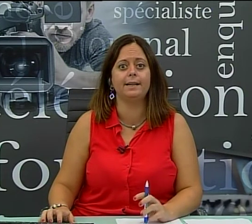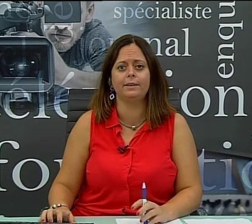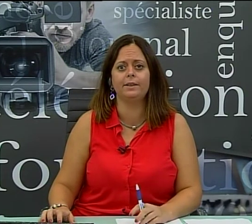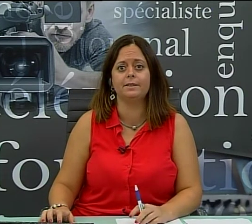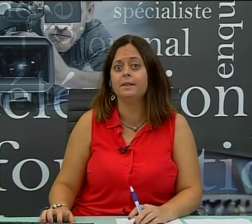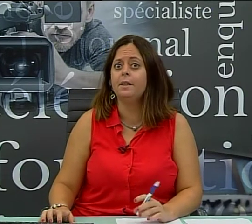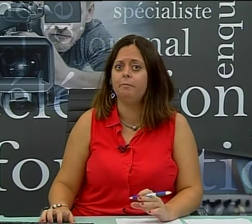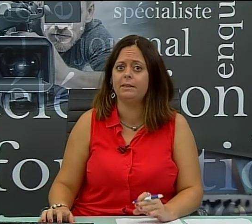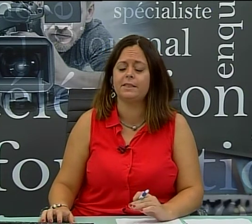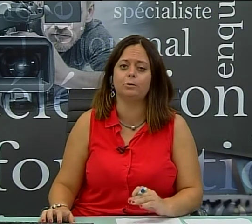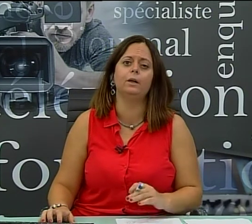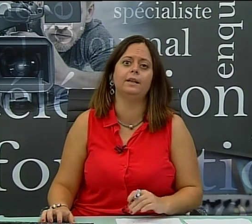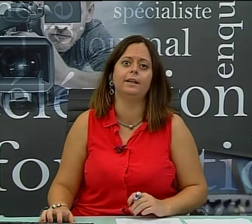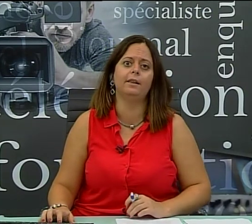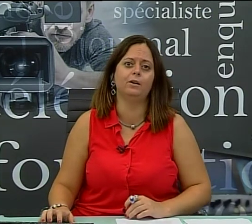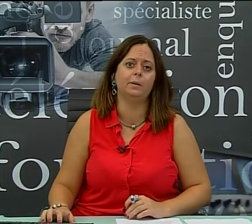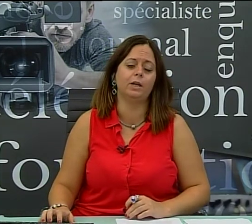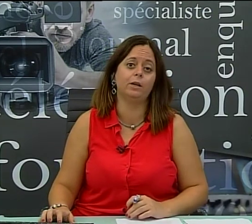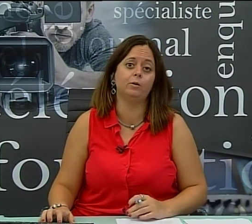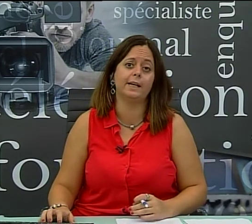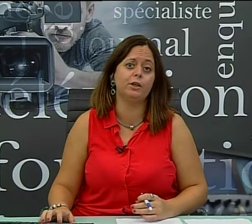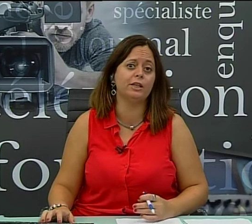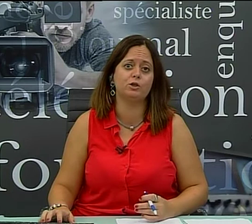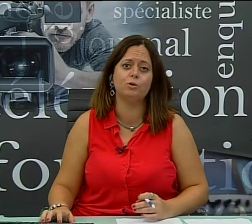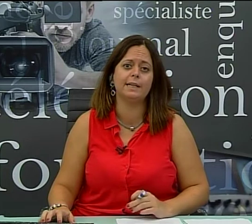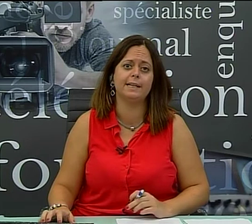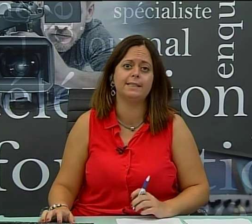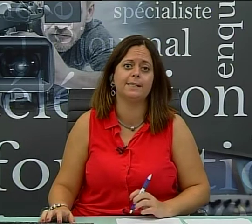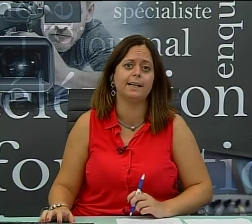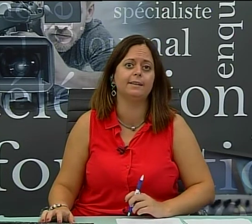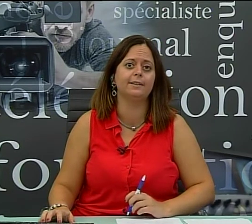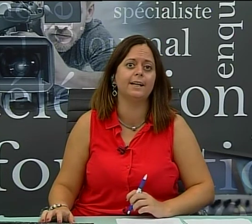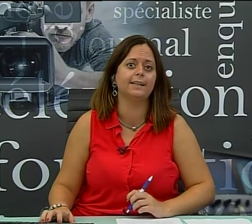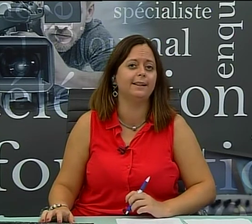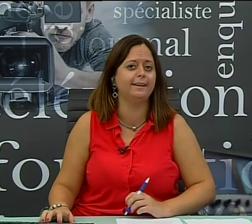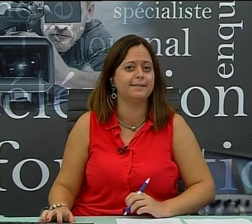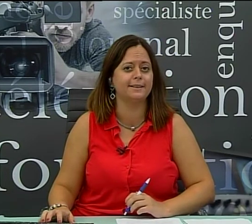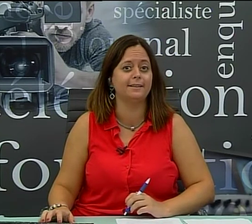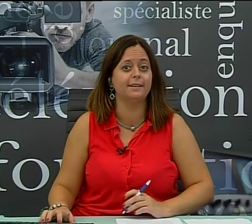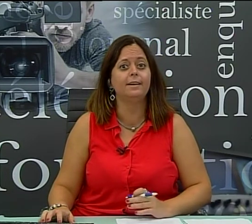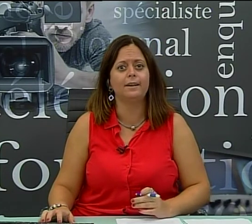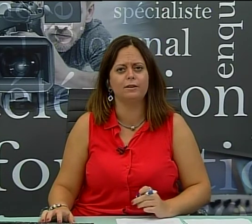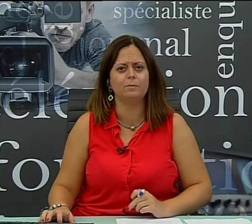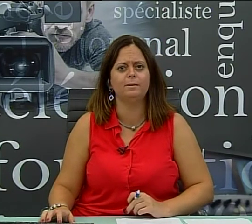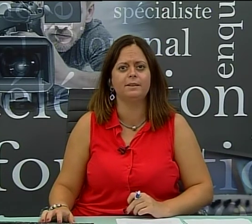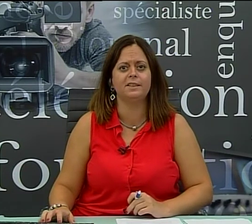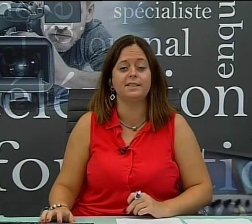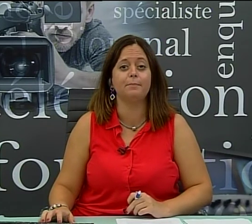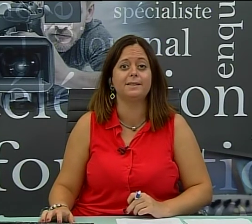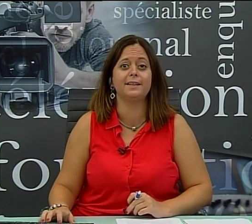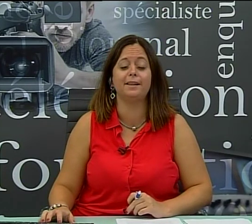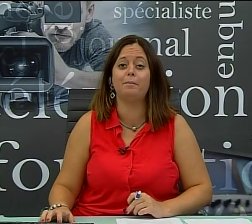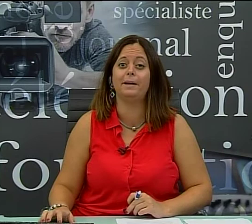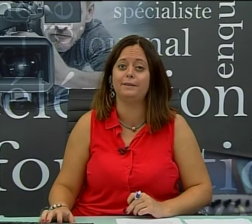las elecciones. Mientras la actual delegada del Gobierno, Ainhoa Quiñones, no aclara si será candidata a la Alcaldía de Santander en 2023,